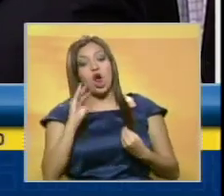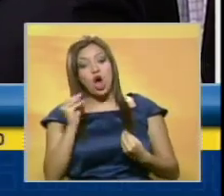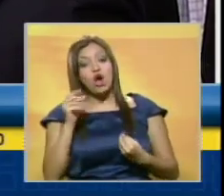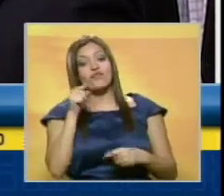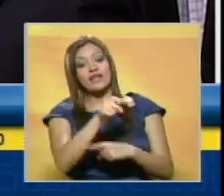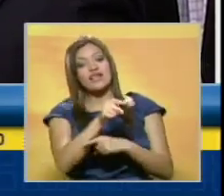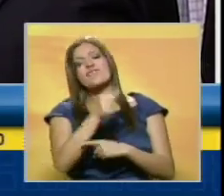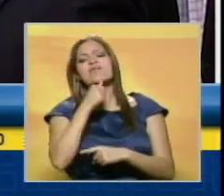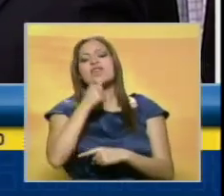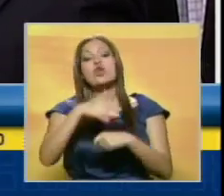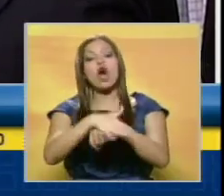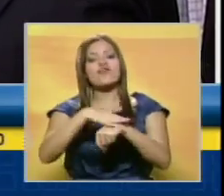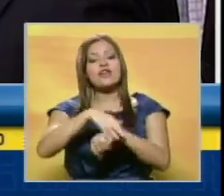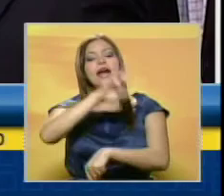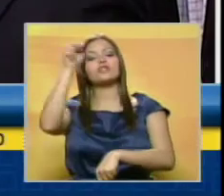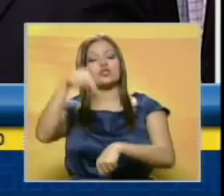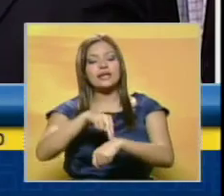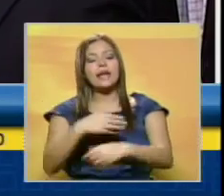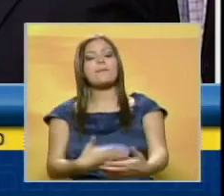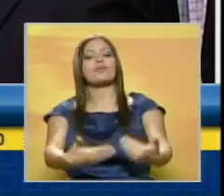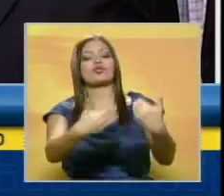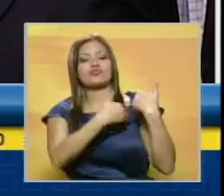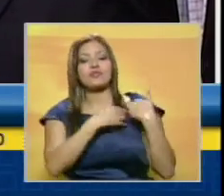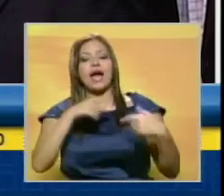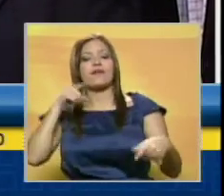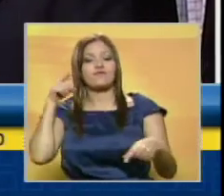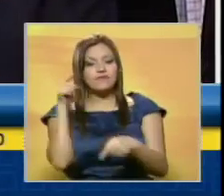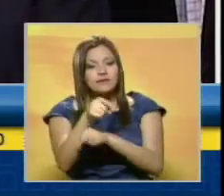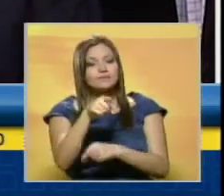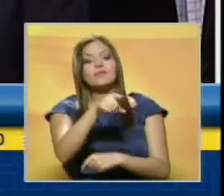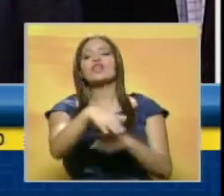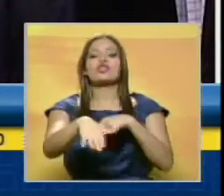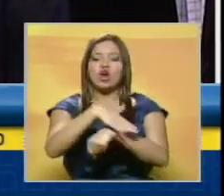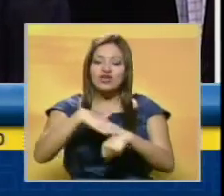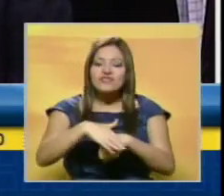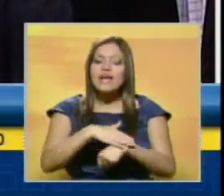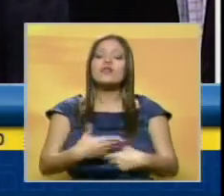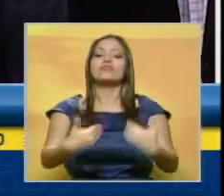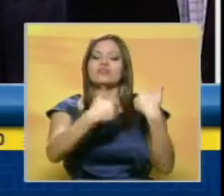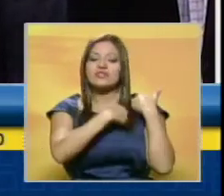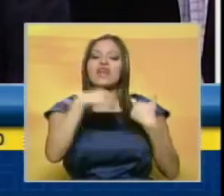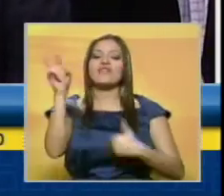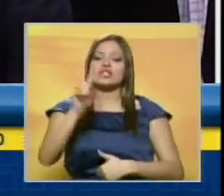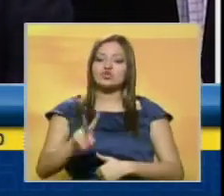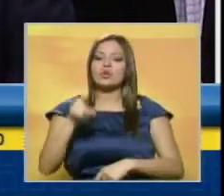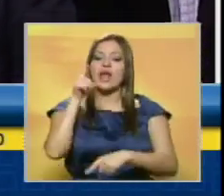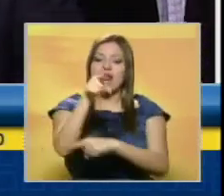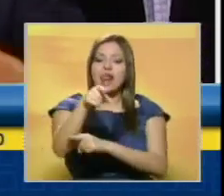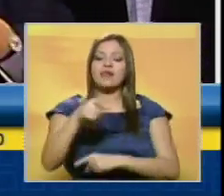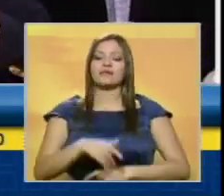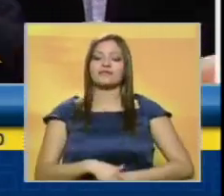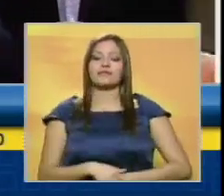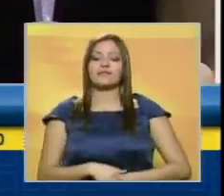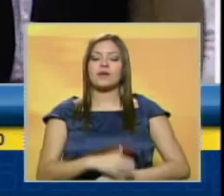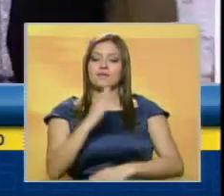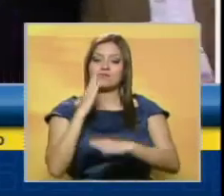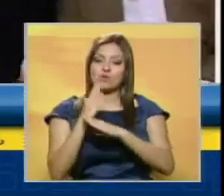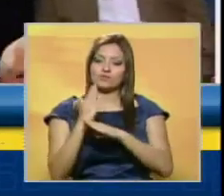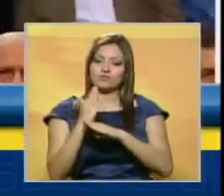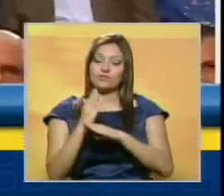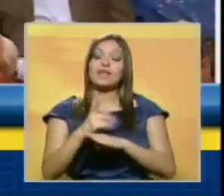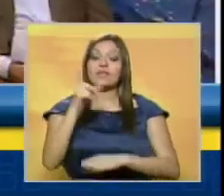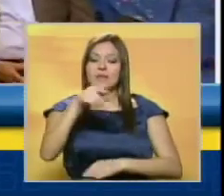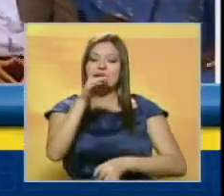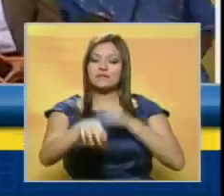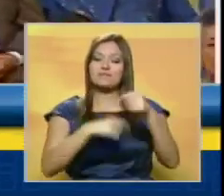jóvenes es del gobierno de la República. Es el gobierno de la República que ha manipulado los hechos. Las declaraciones de Ramón Guillermo Veledo también